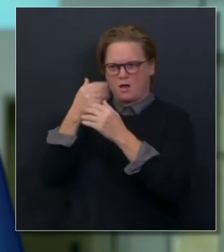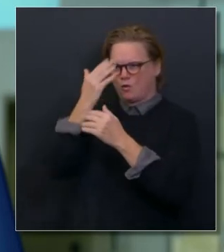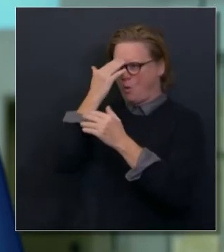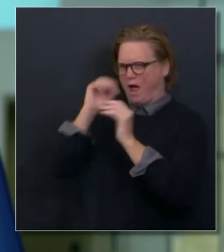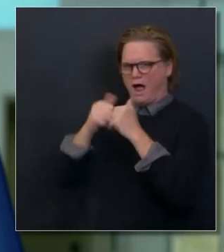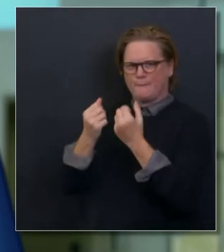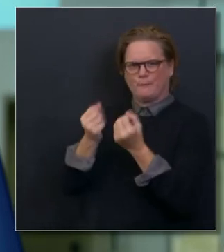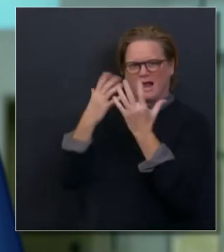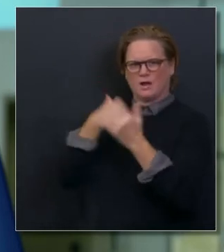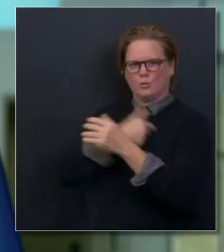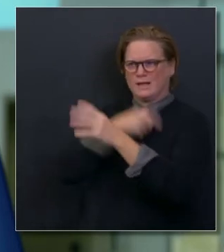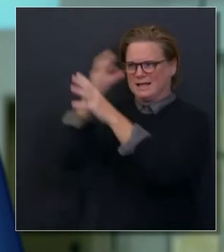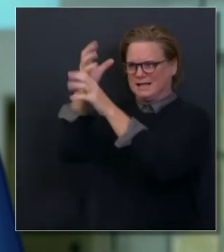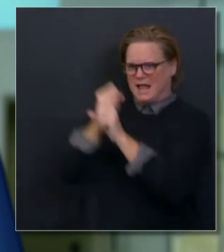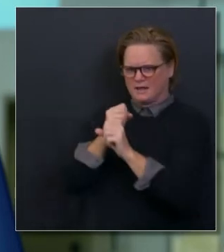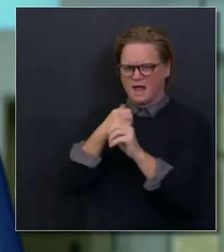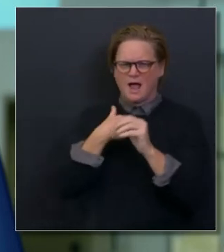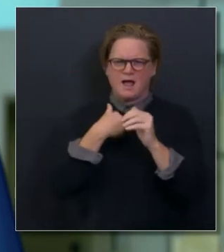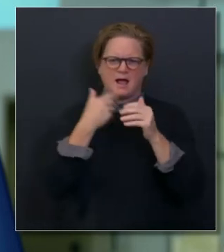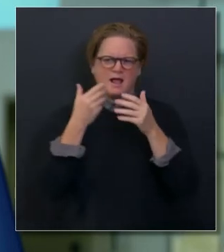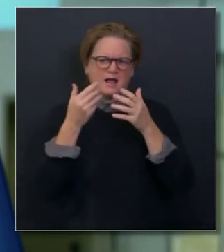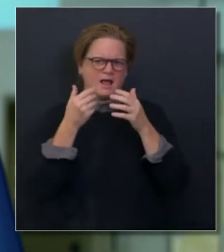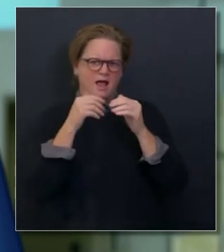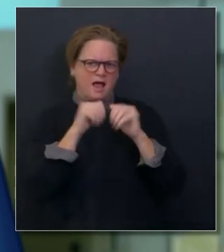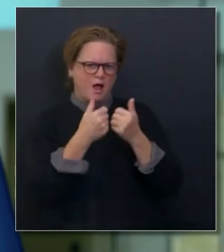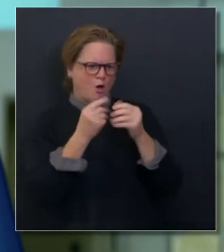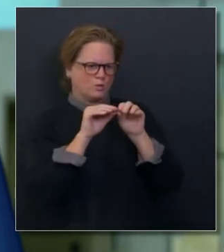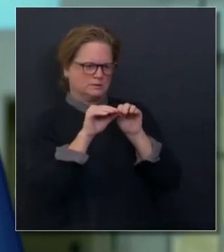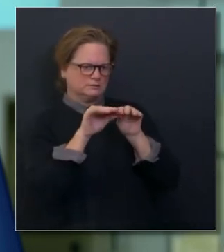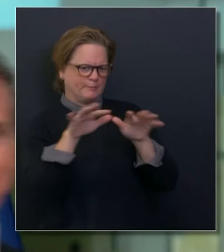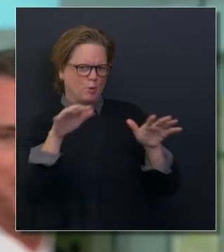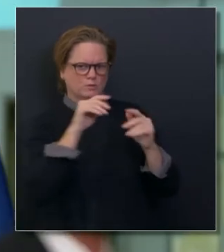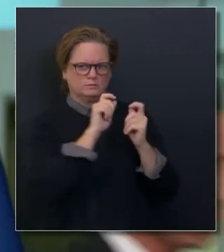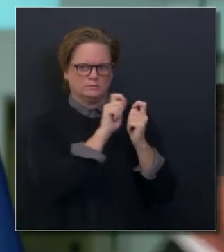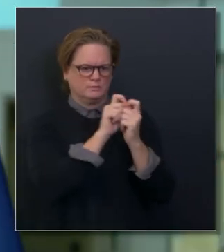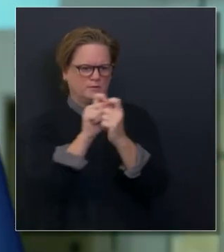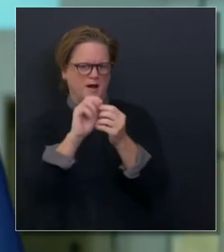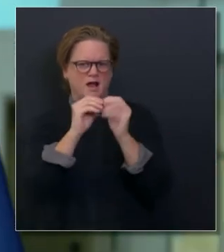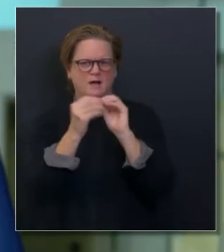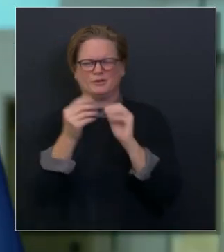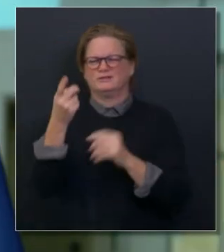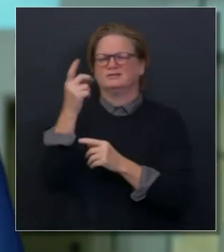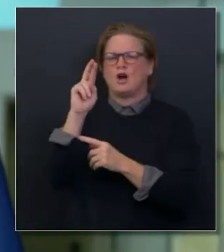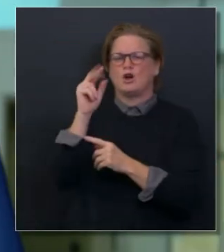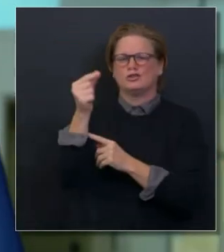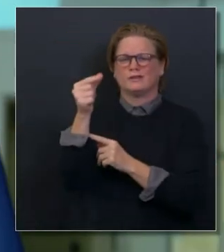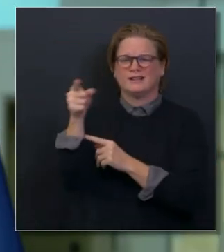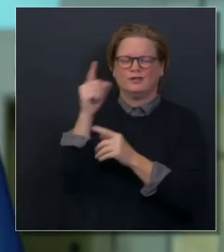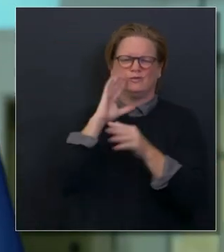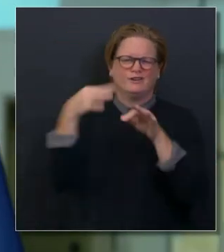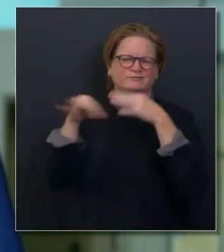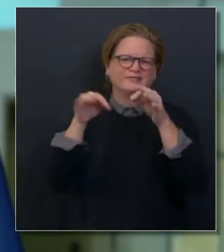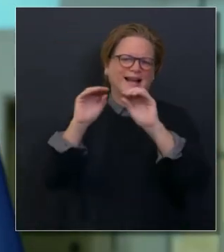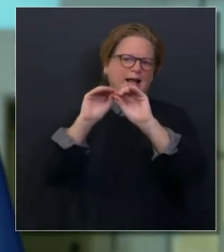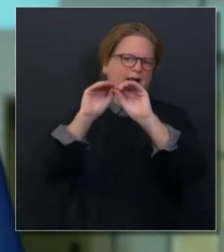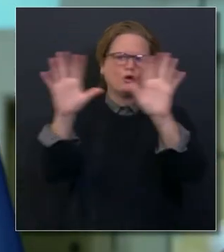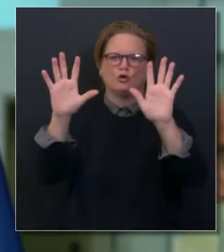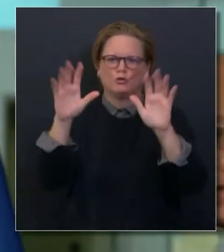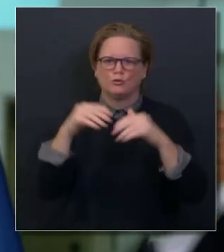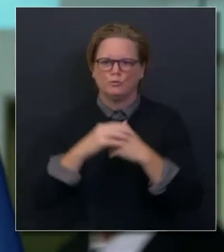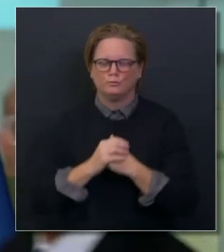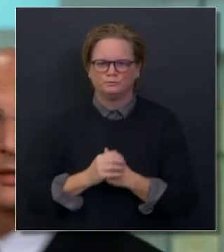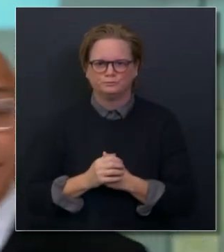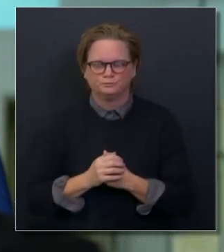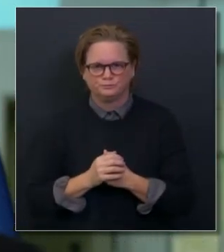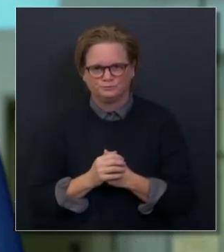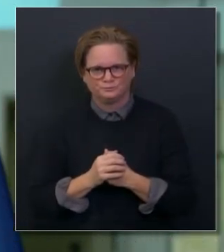¿cómo la haremos disponible para ustedes? Espero que el doctor Galli pueda contestar sus preguntas con más introspección. Un momento, por favor.